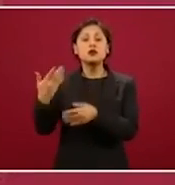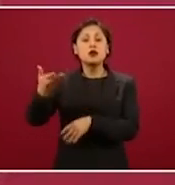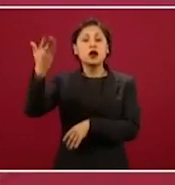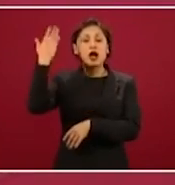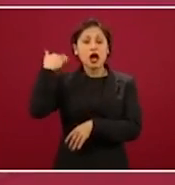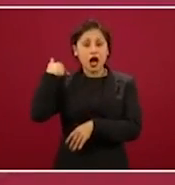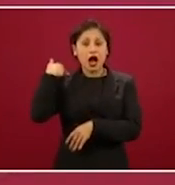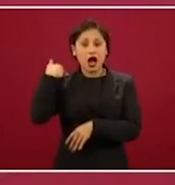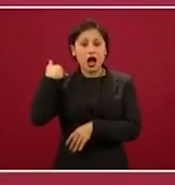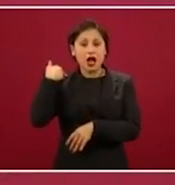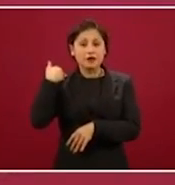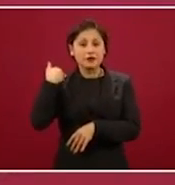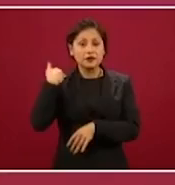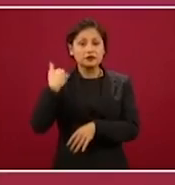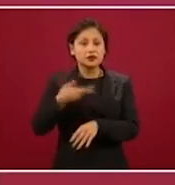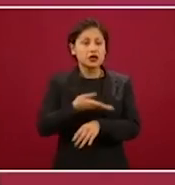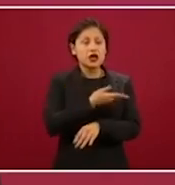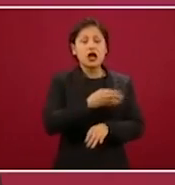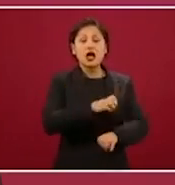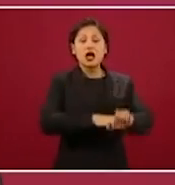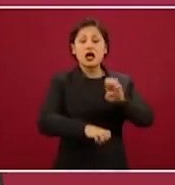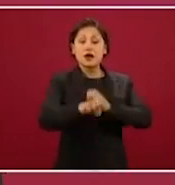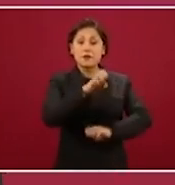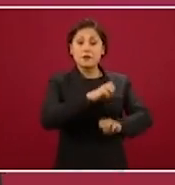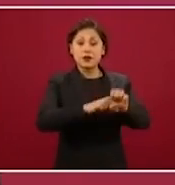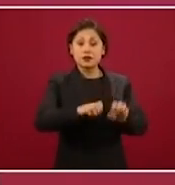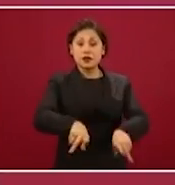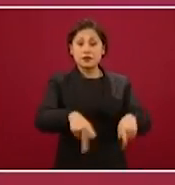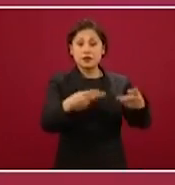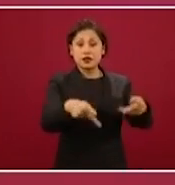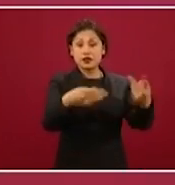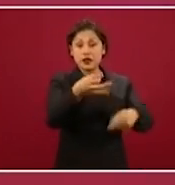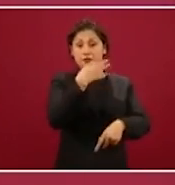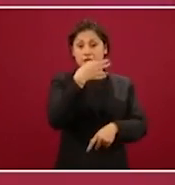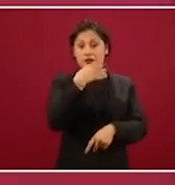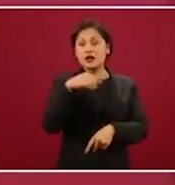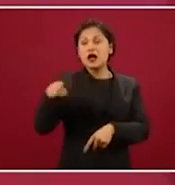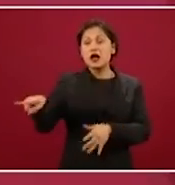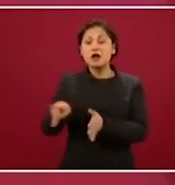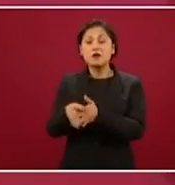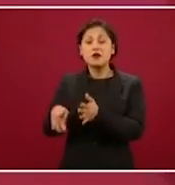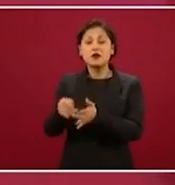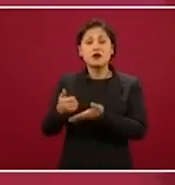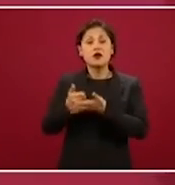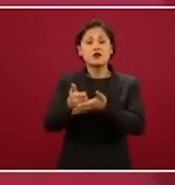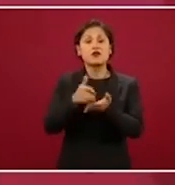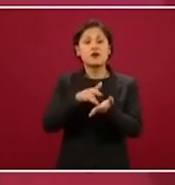las medicinas y ya ese negocio se terminó.